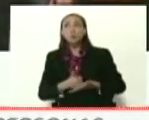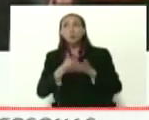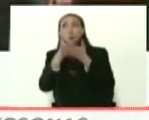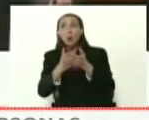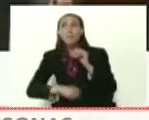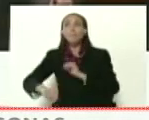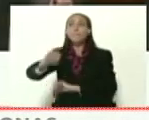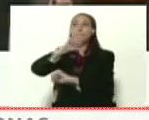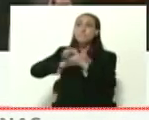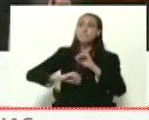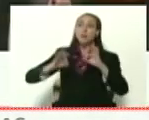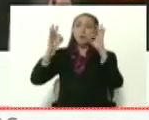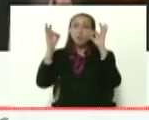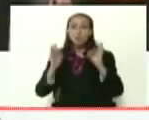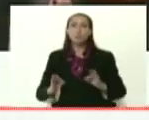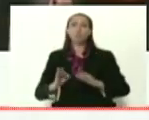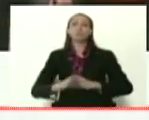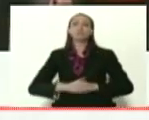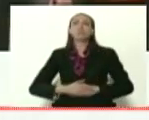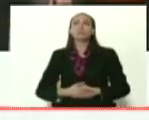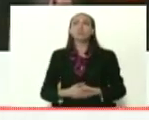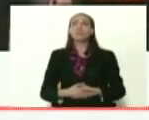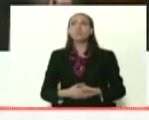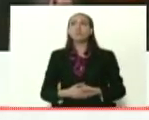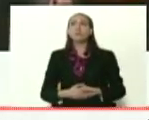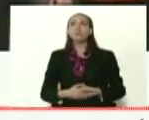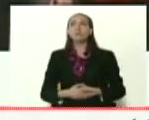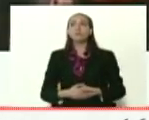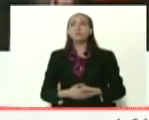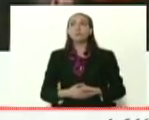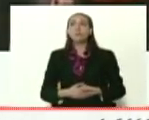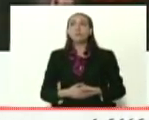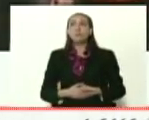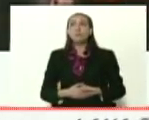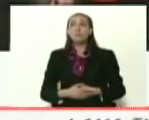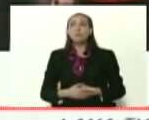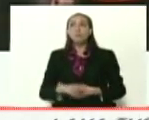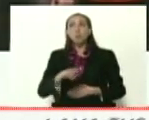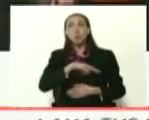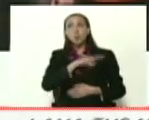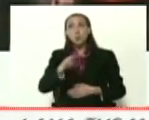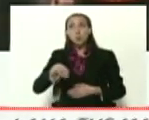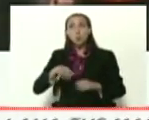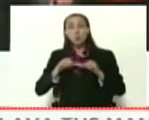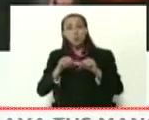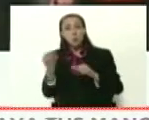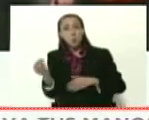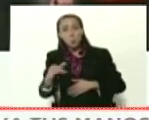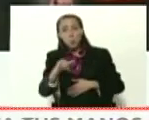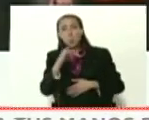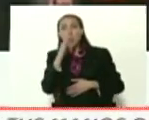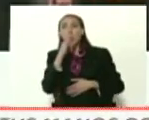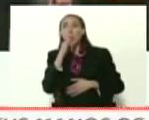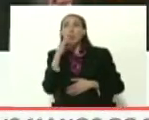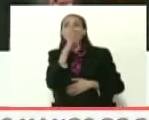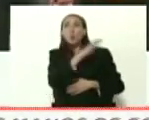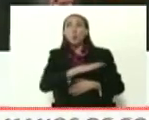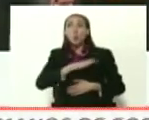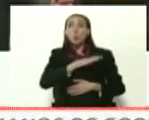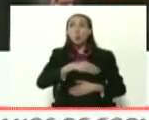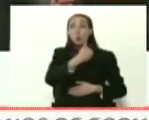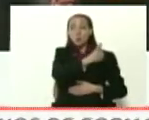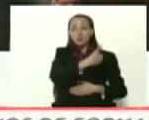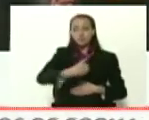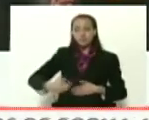combatir esta pandemia de coronavirus en nuestra patria. Bueno, nosotros seguiremos informando, la Comisión